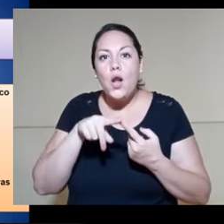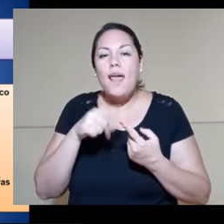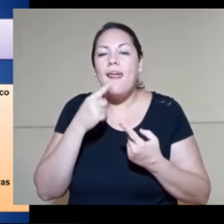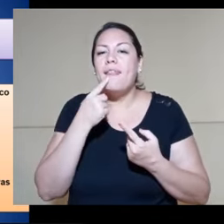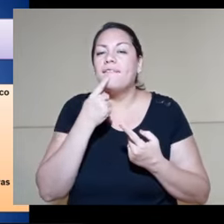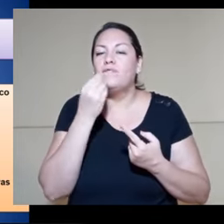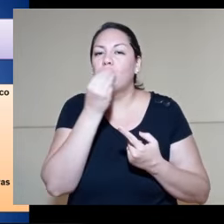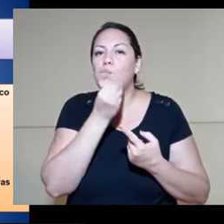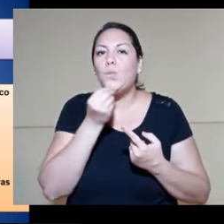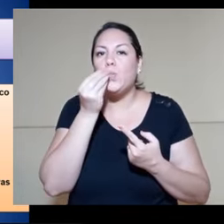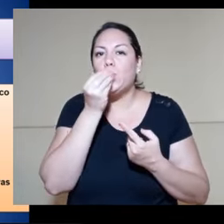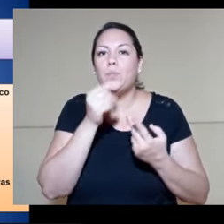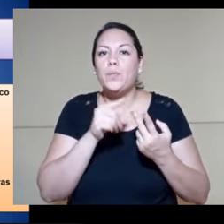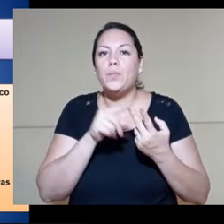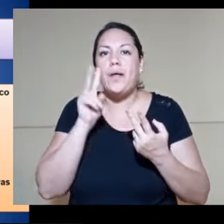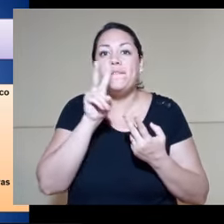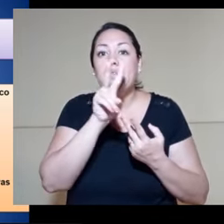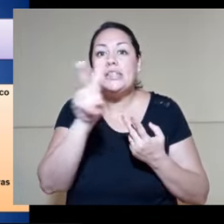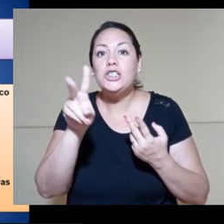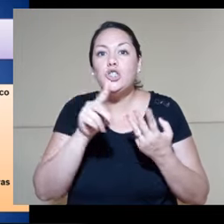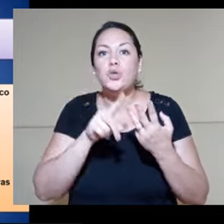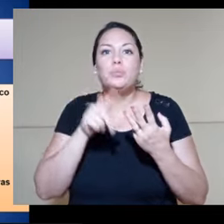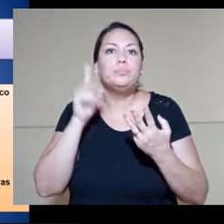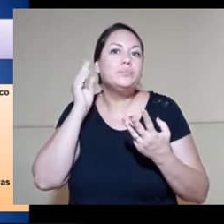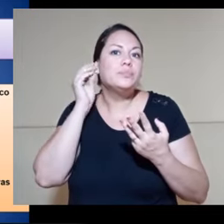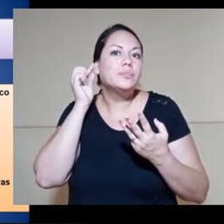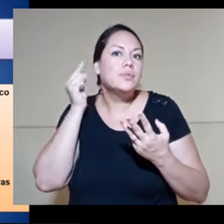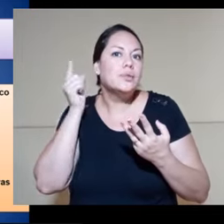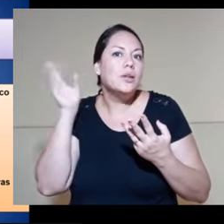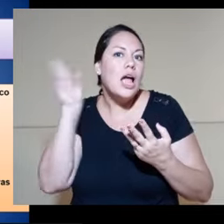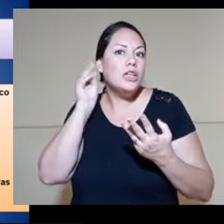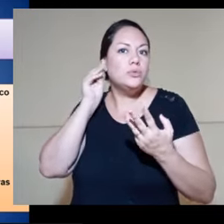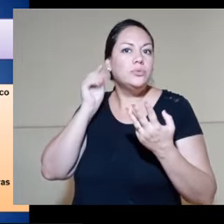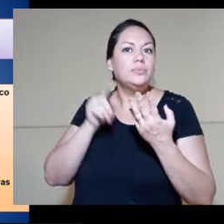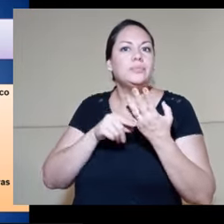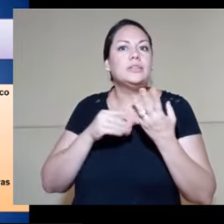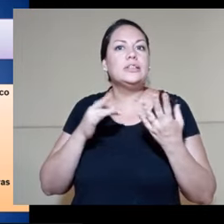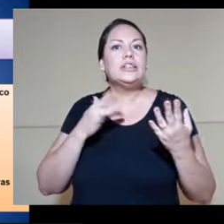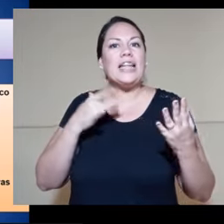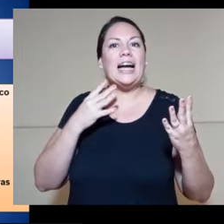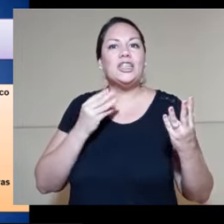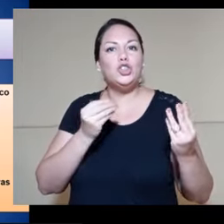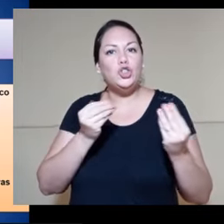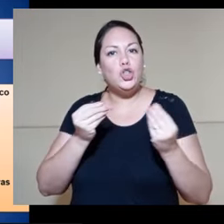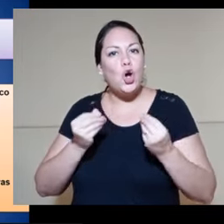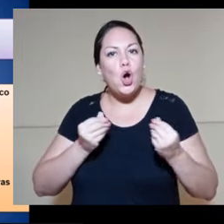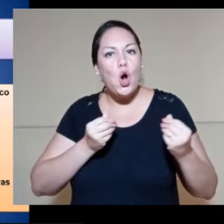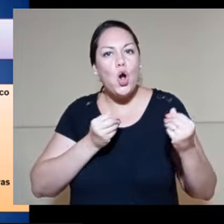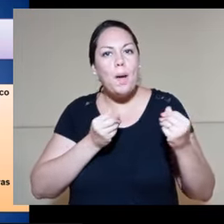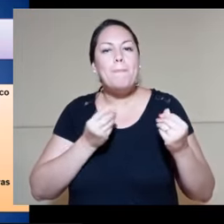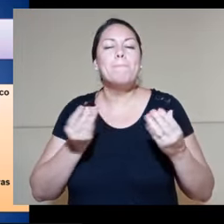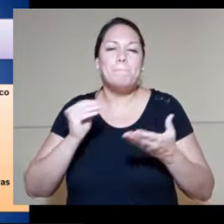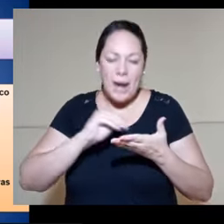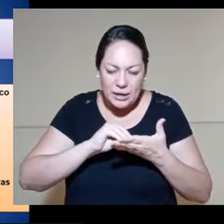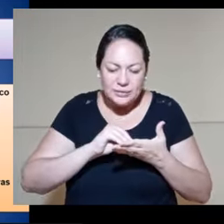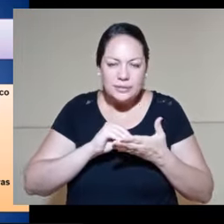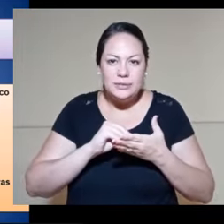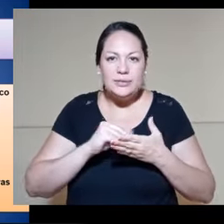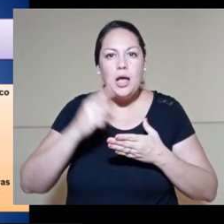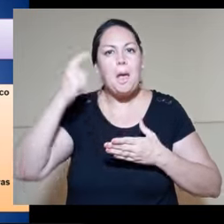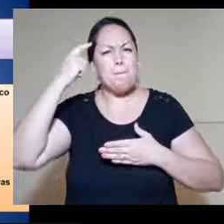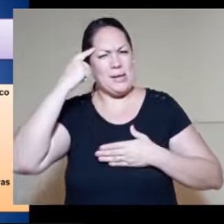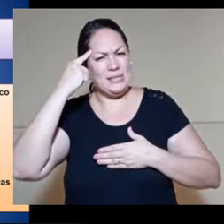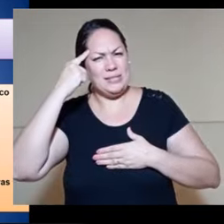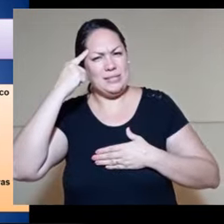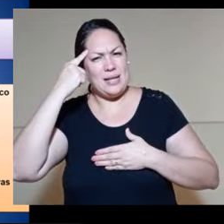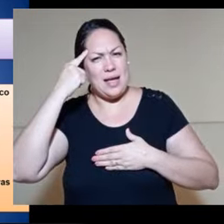la boca, por todos los órganos de los sentidos, la visión, la audición, e incluso todos los procesos de razonamiento y las